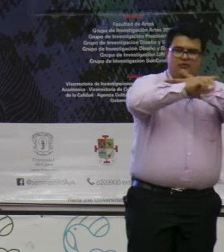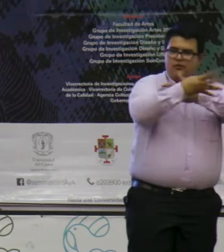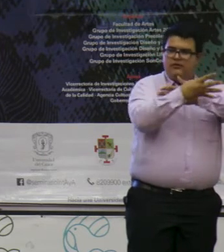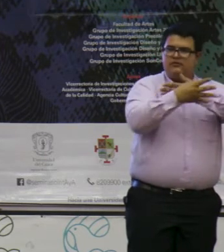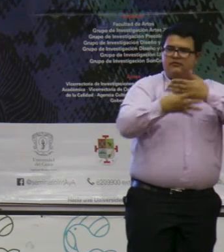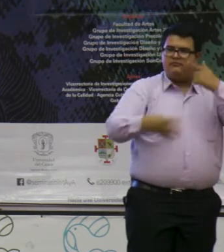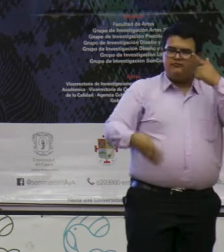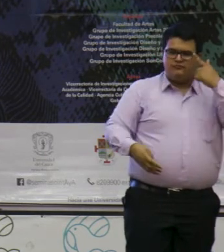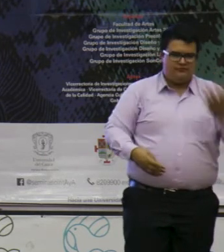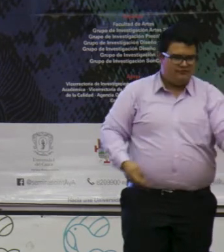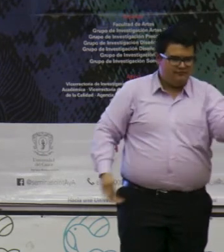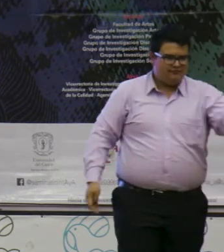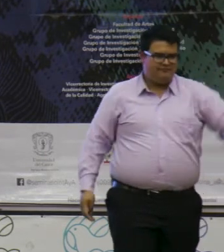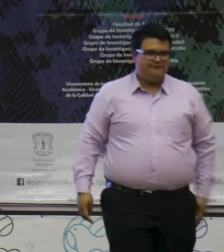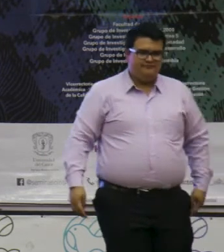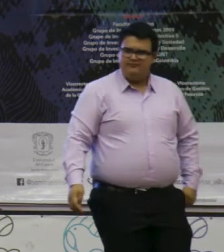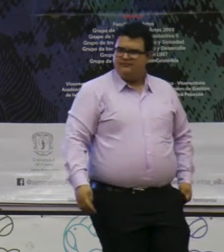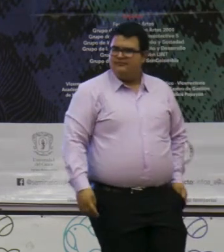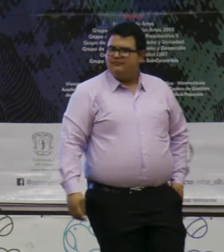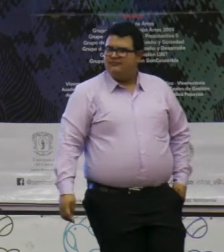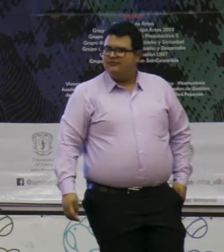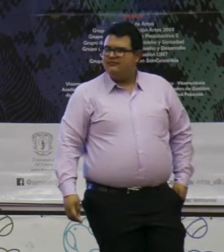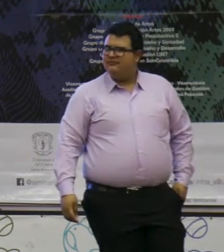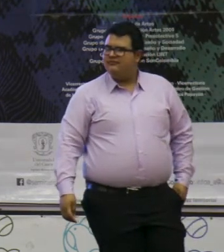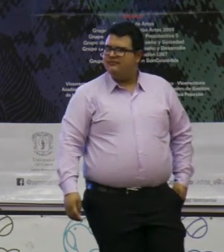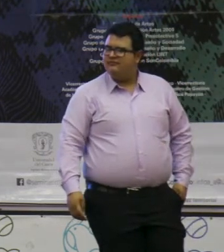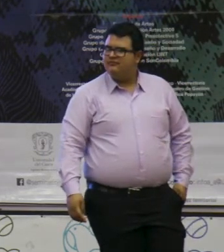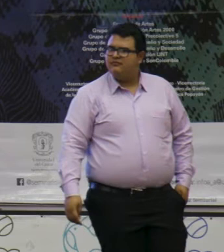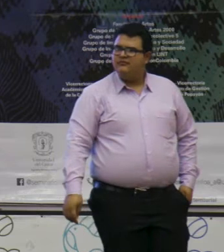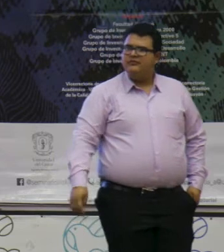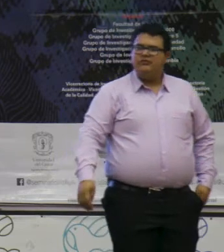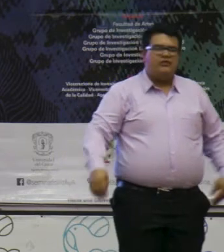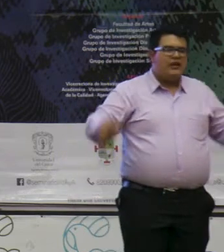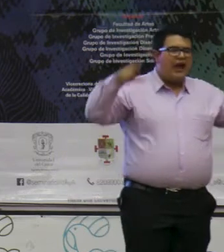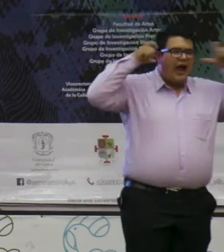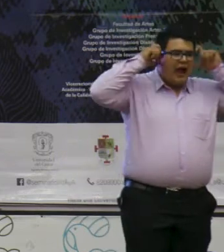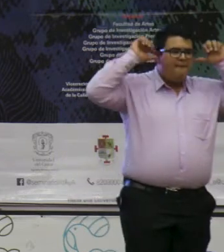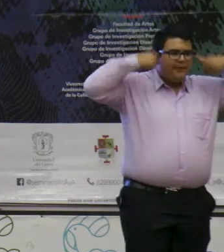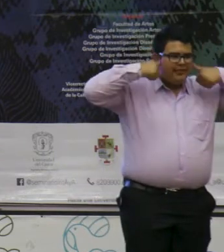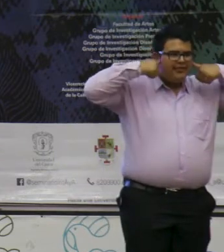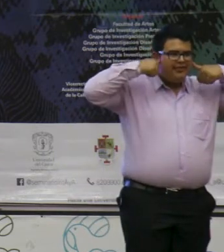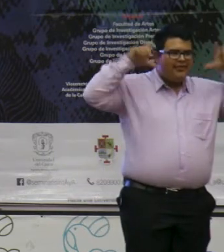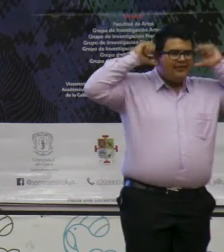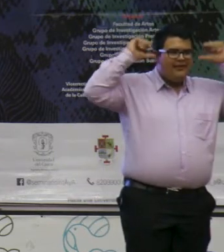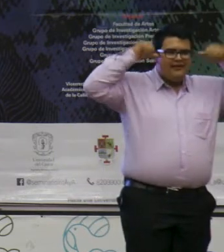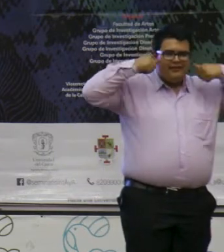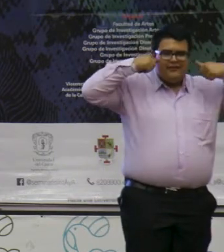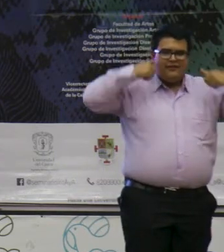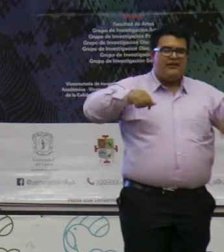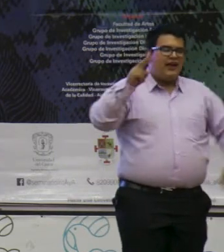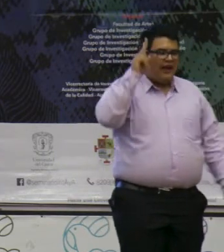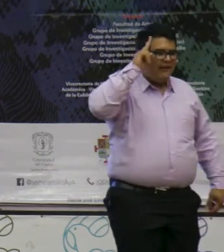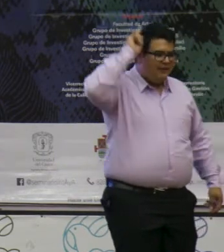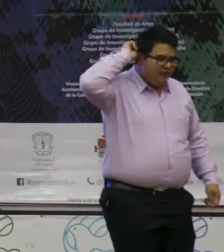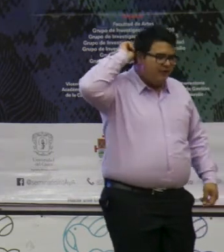primera? ¿Qué creen? ¿Qué es la primera? Oídos sordos. ¿Alguien más? ¿Cómo? Van